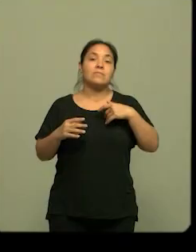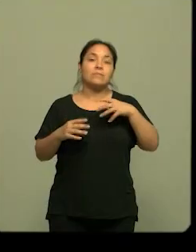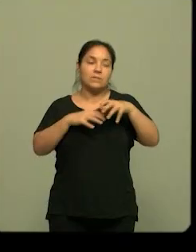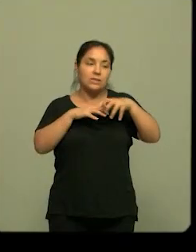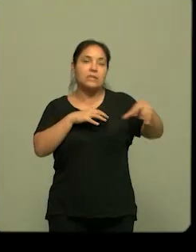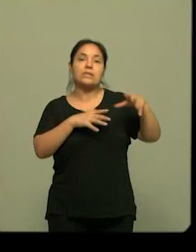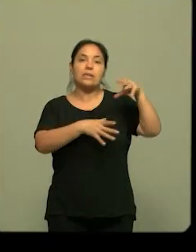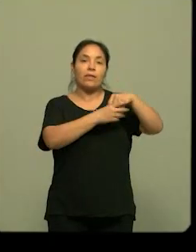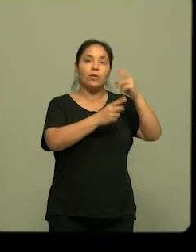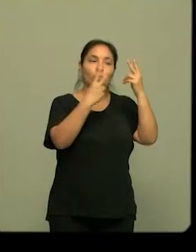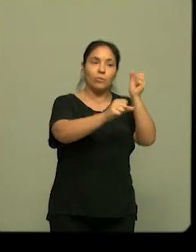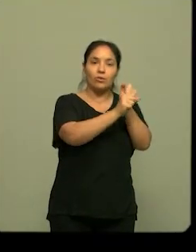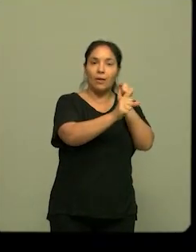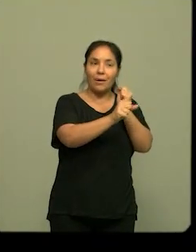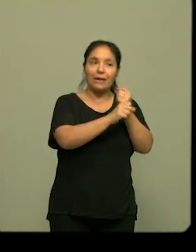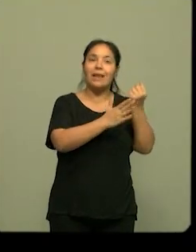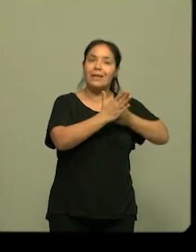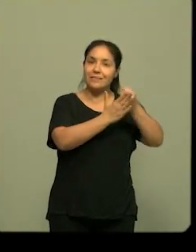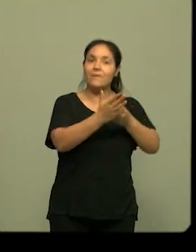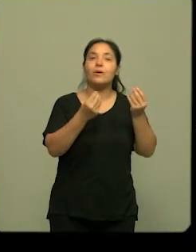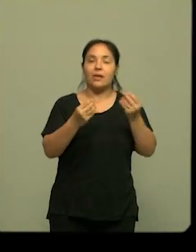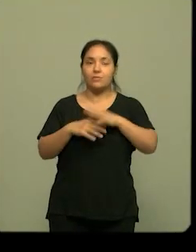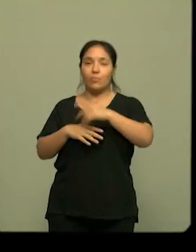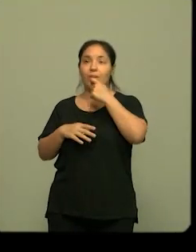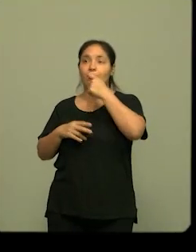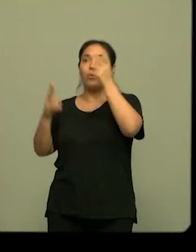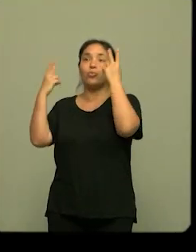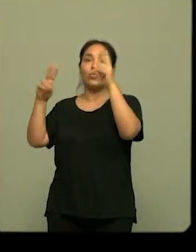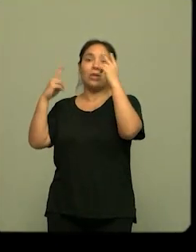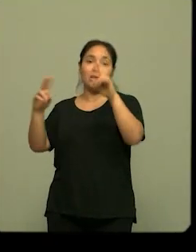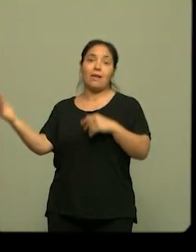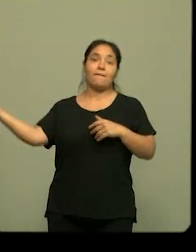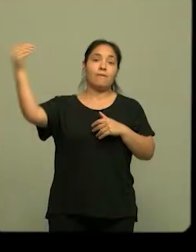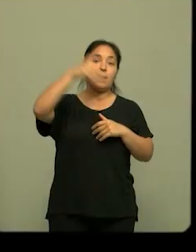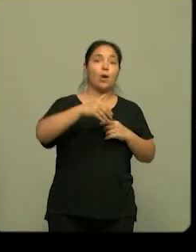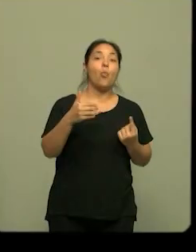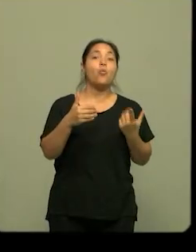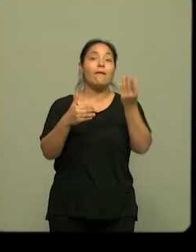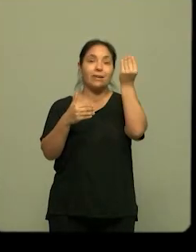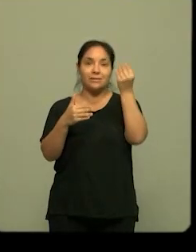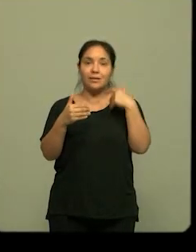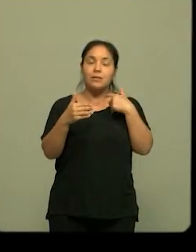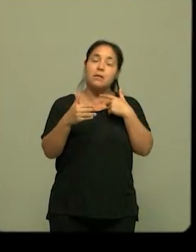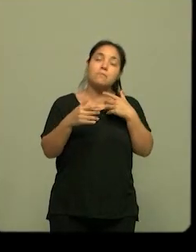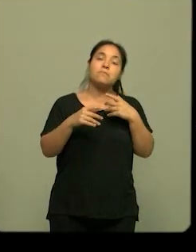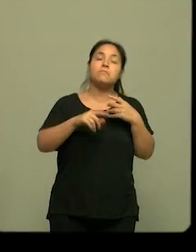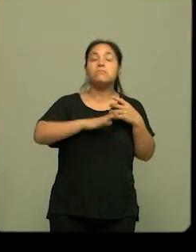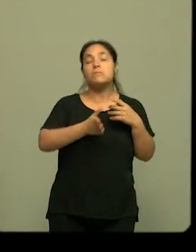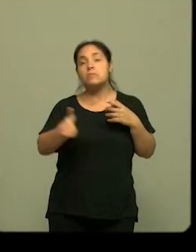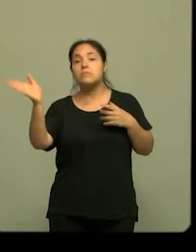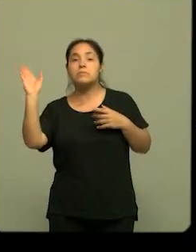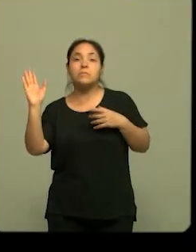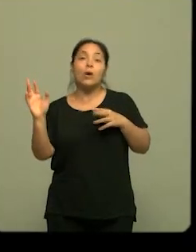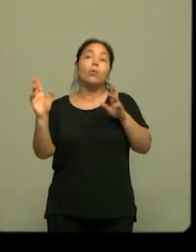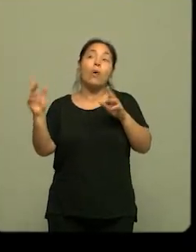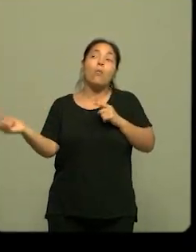turismo, esto del el turismo extranjero que viene, un turista que viene una vez, que vuelva otra? Porque digo, es real que hay muchos turistas extranjeros